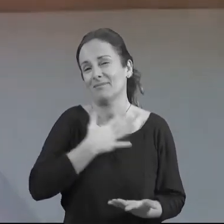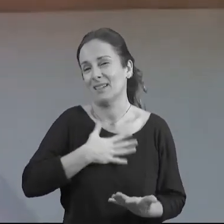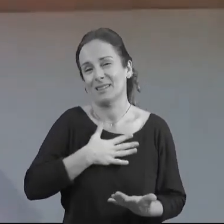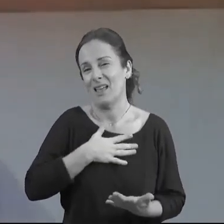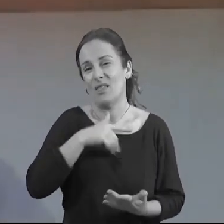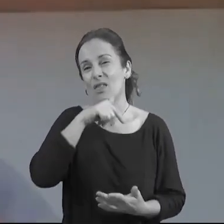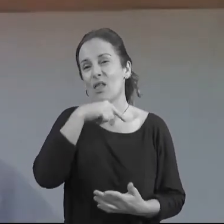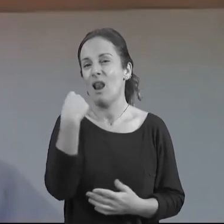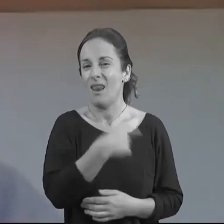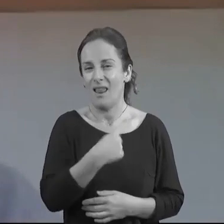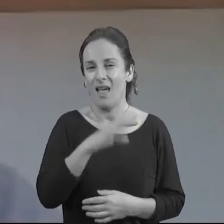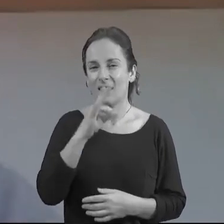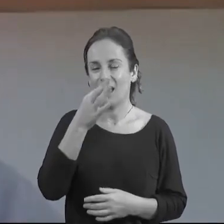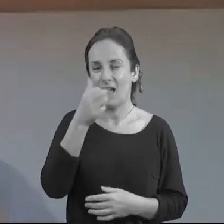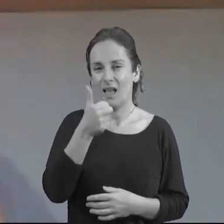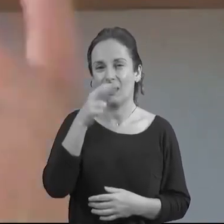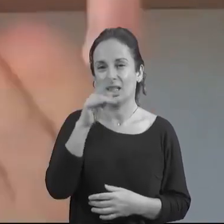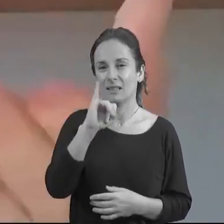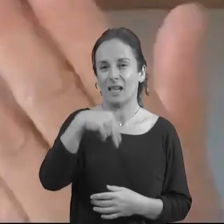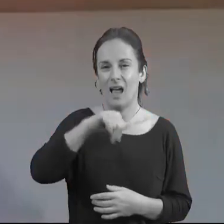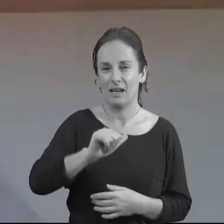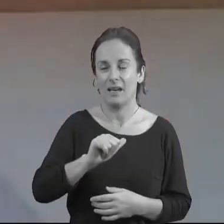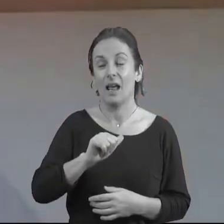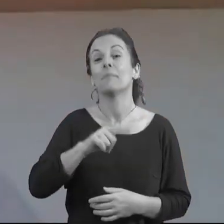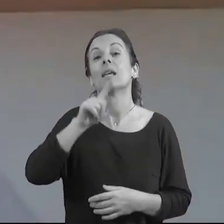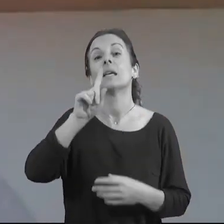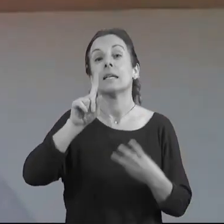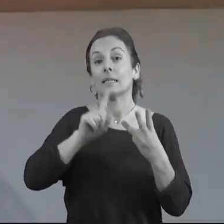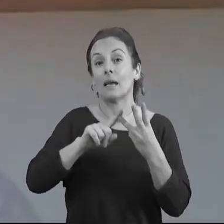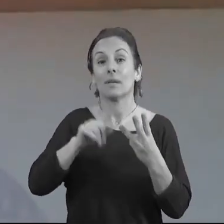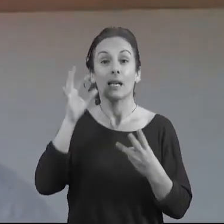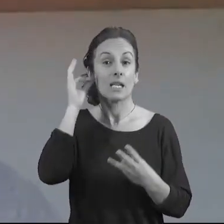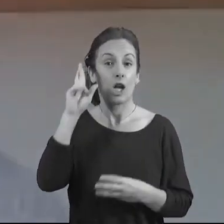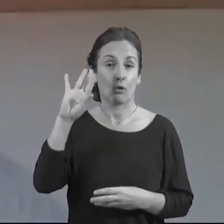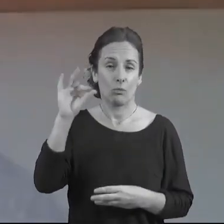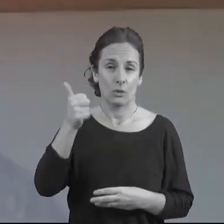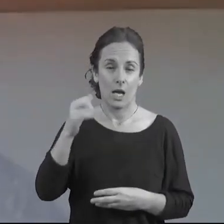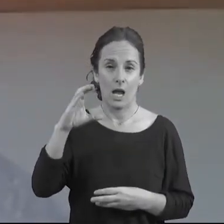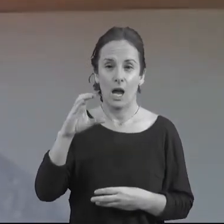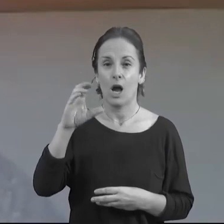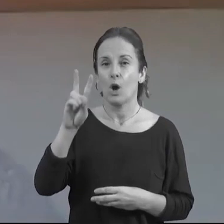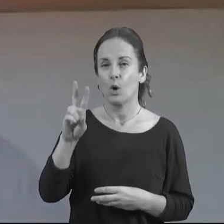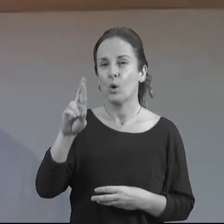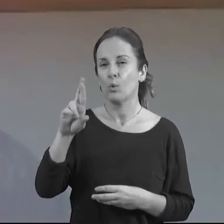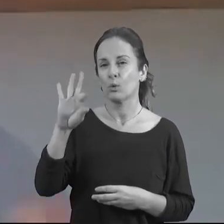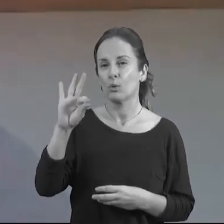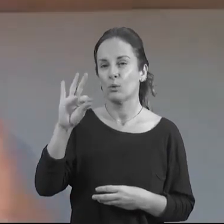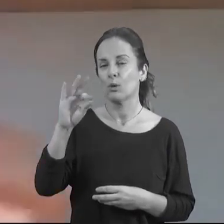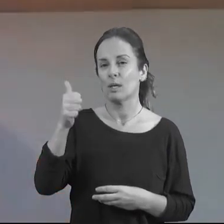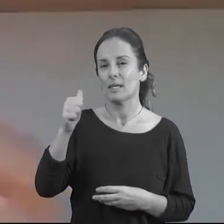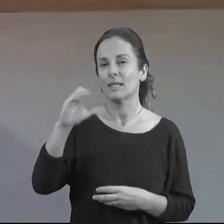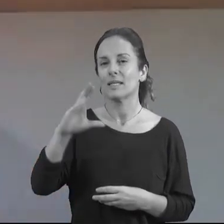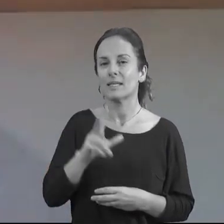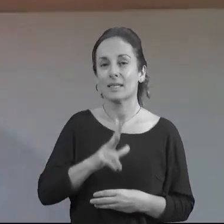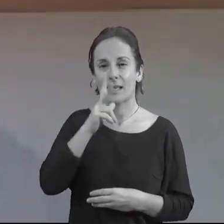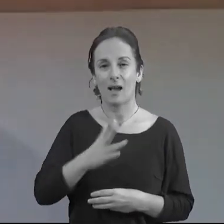Tatiana. Bueno, sin más, está Rosa Cursa como directora insular de Igualdad, que tenía que